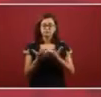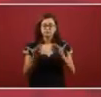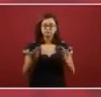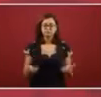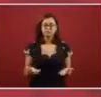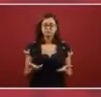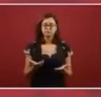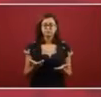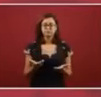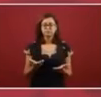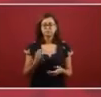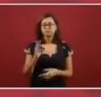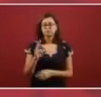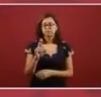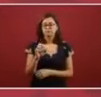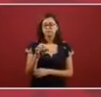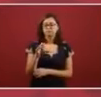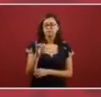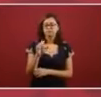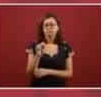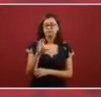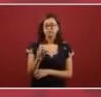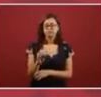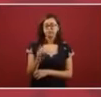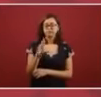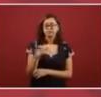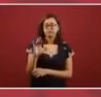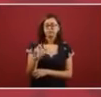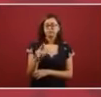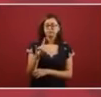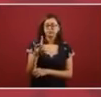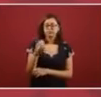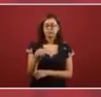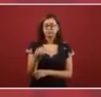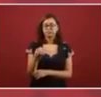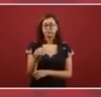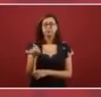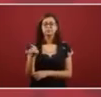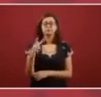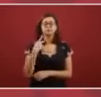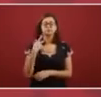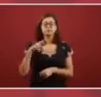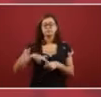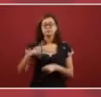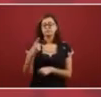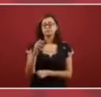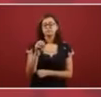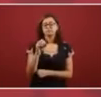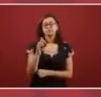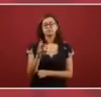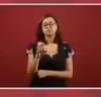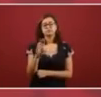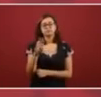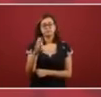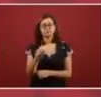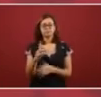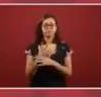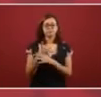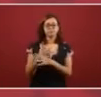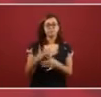que Francisco Ricardo Sheffield, el Procurador Federal del Consumidor, nos informe